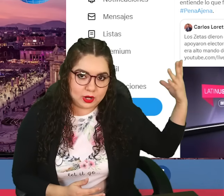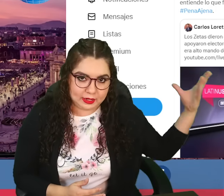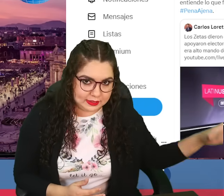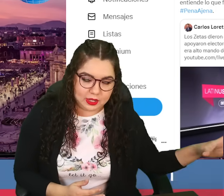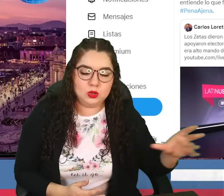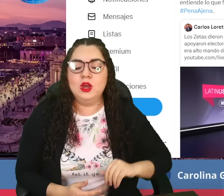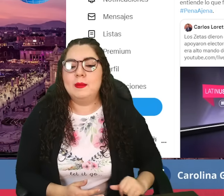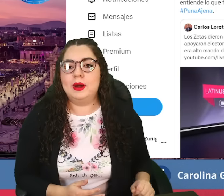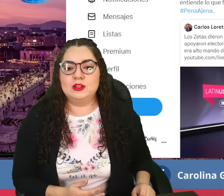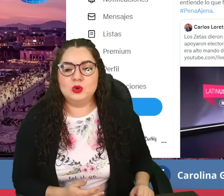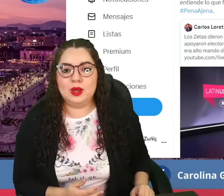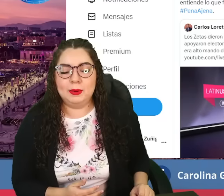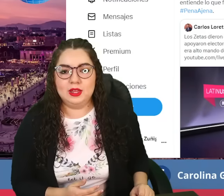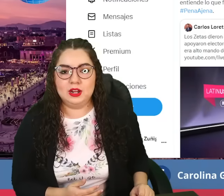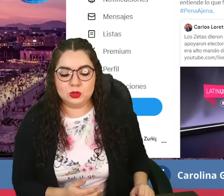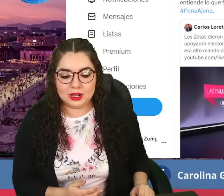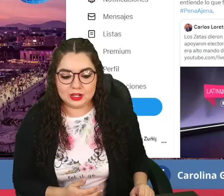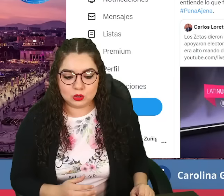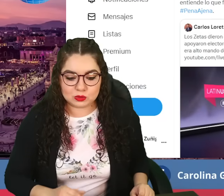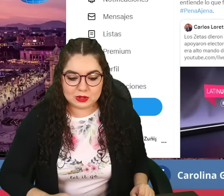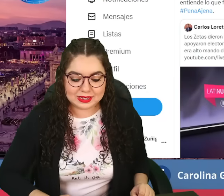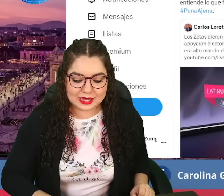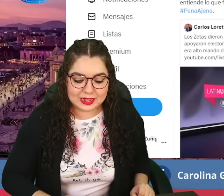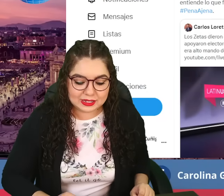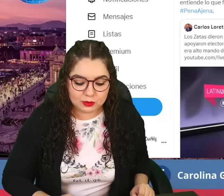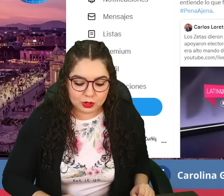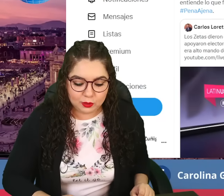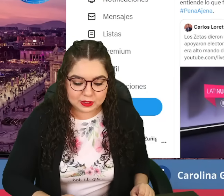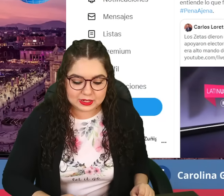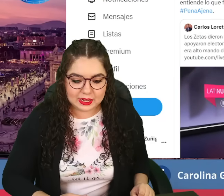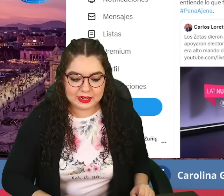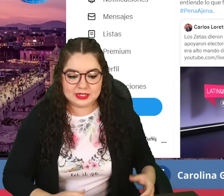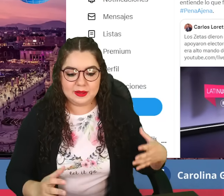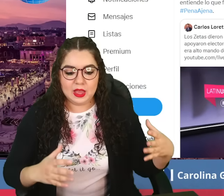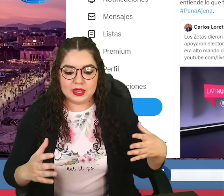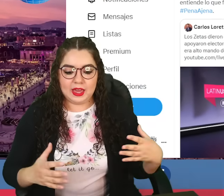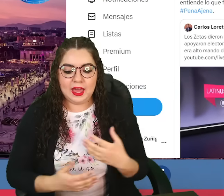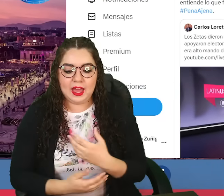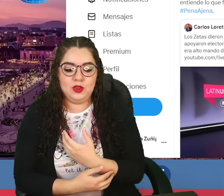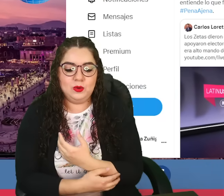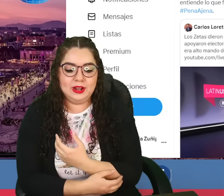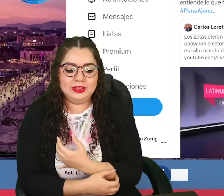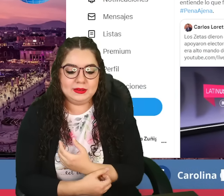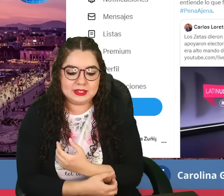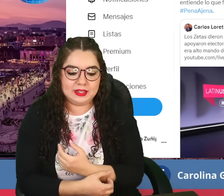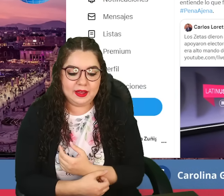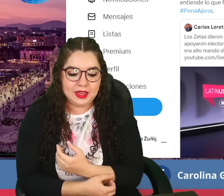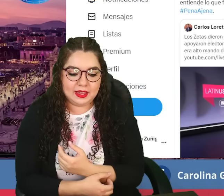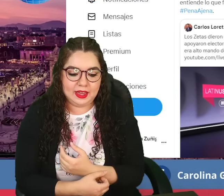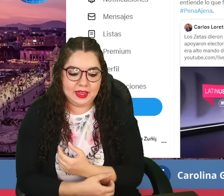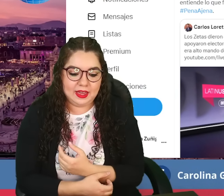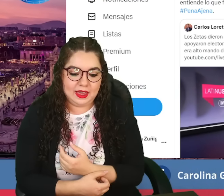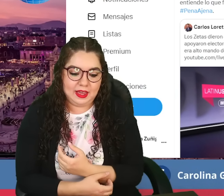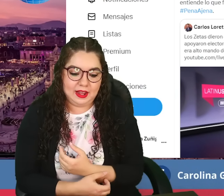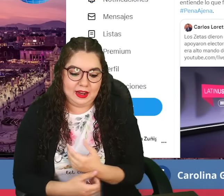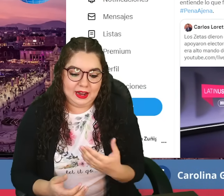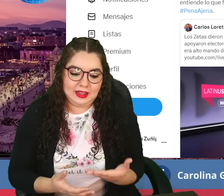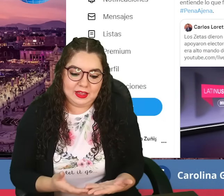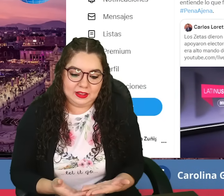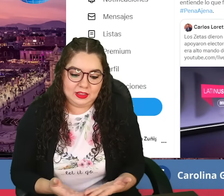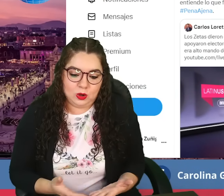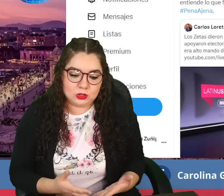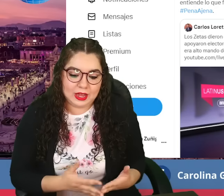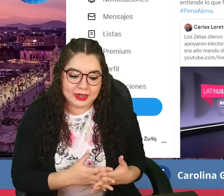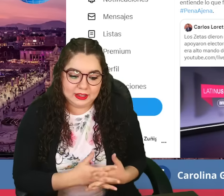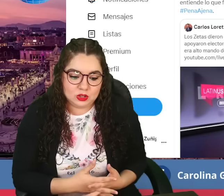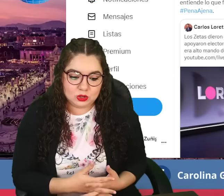crimen organizado para su campaña electoral del 2006. Y bueno, pues él dice que hay una entrevista que el líder